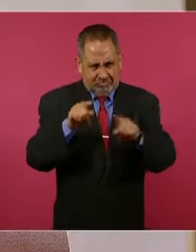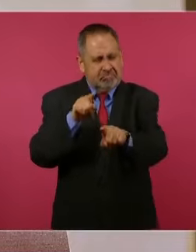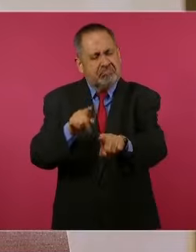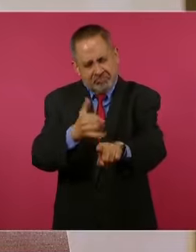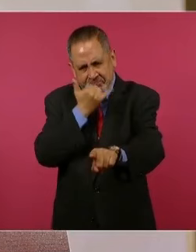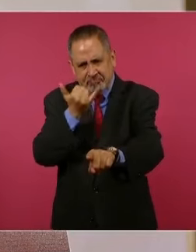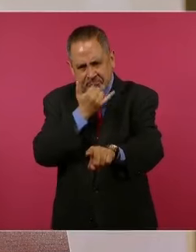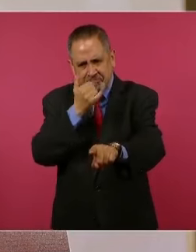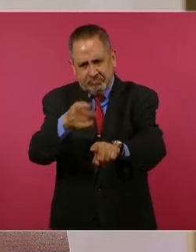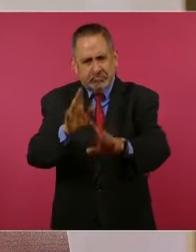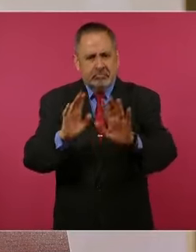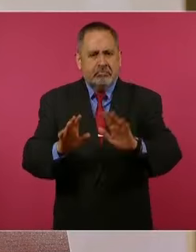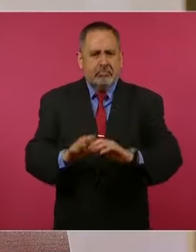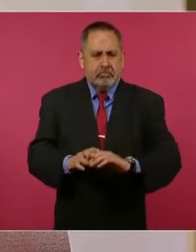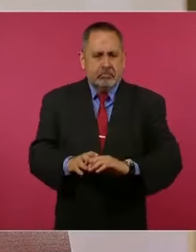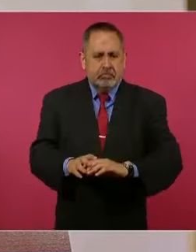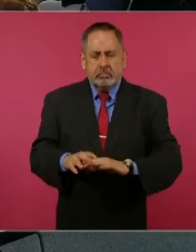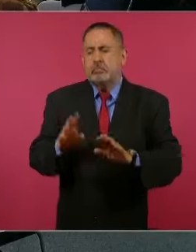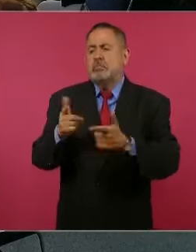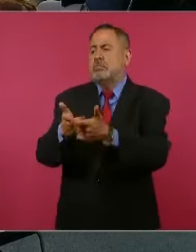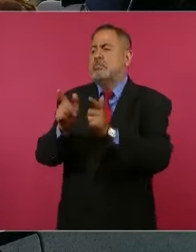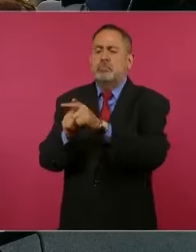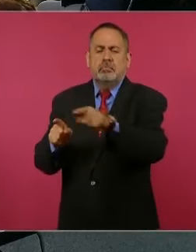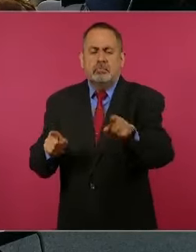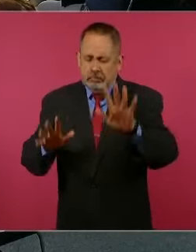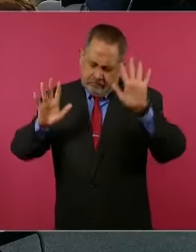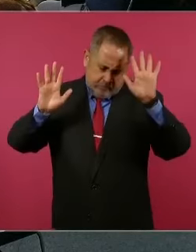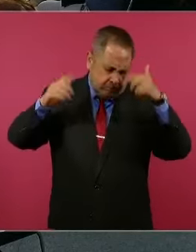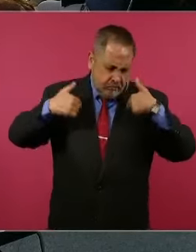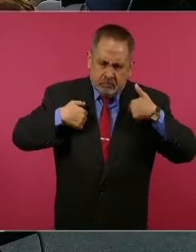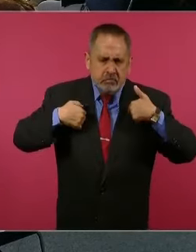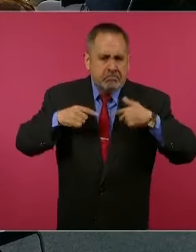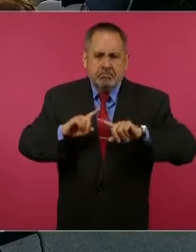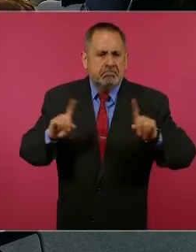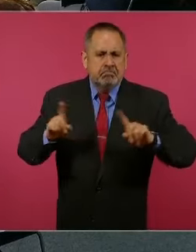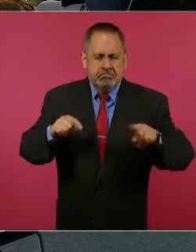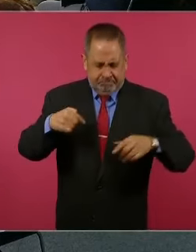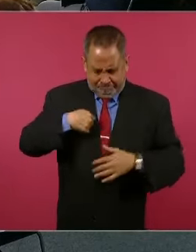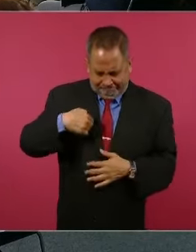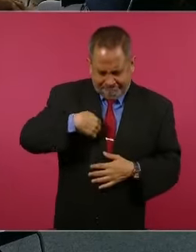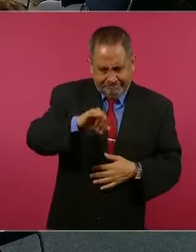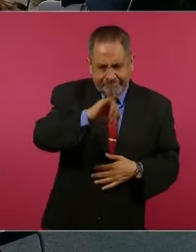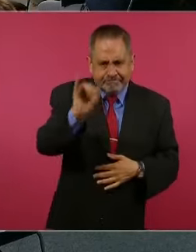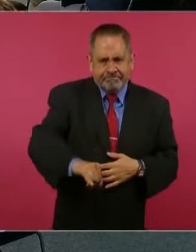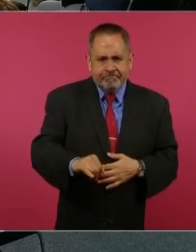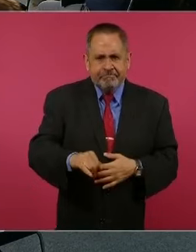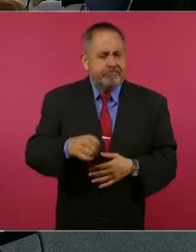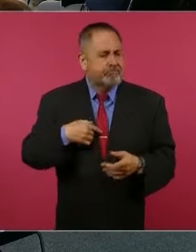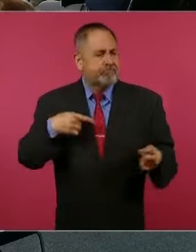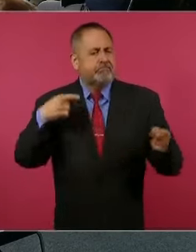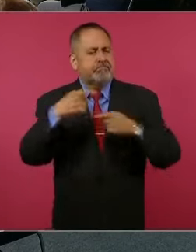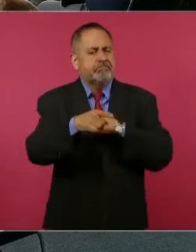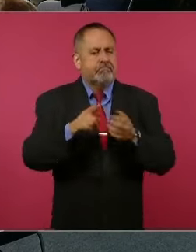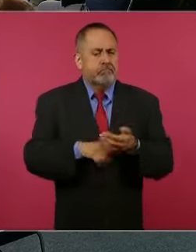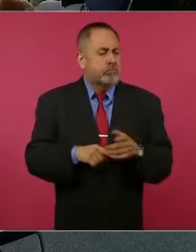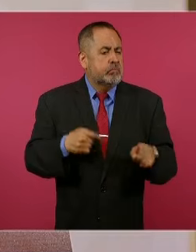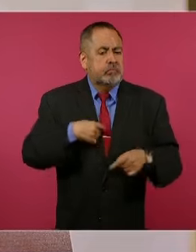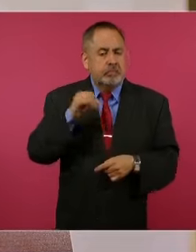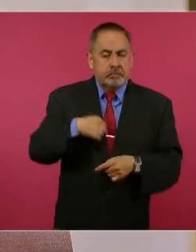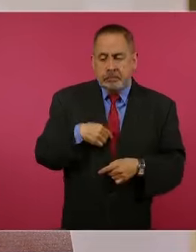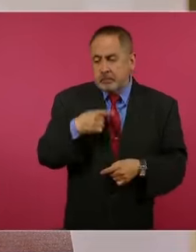te equivocas de los paros pero yo no me meto en eso Yo jamás le digo a alguien